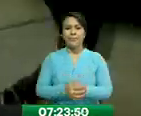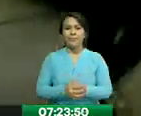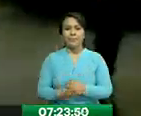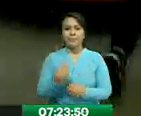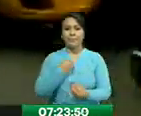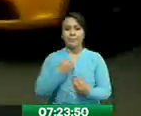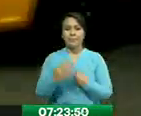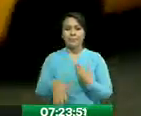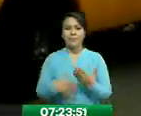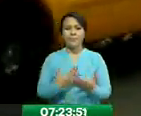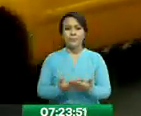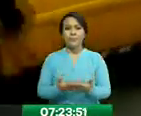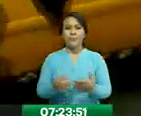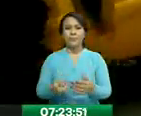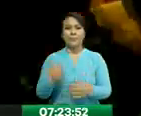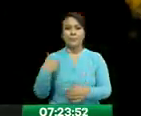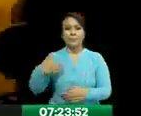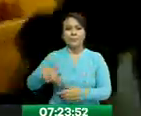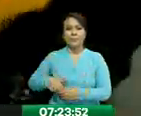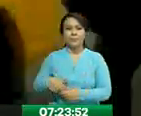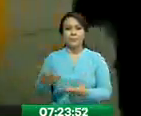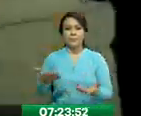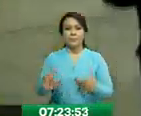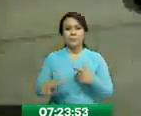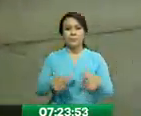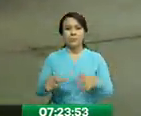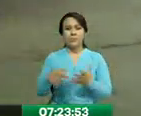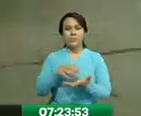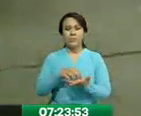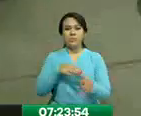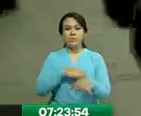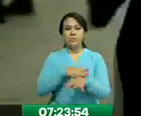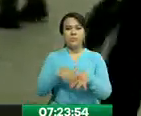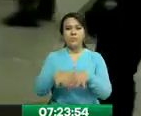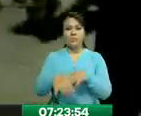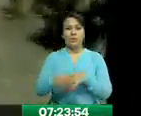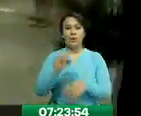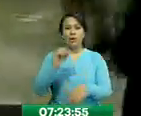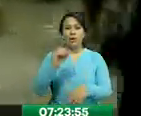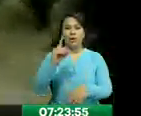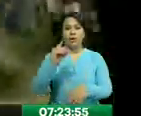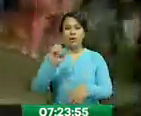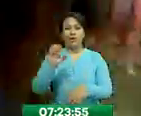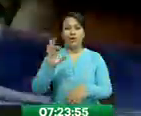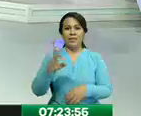en motocicletas y con arma de fuego. Desde Los Ríos, informó Odette Camacho.